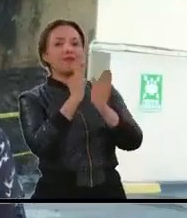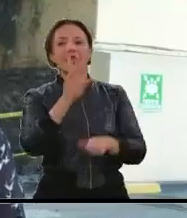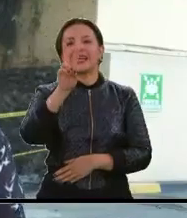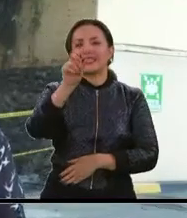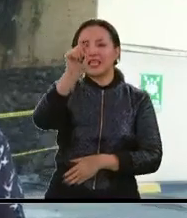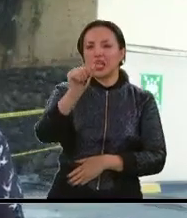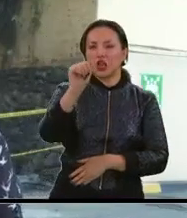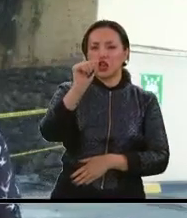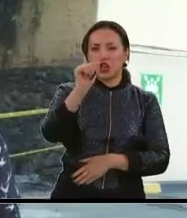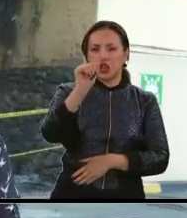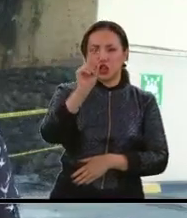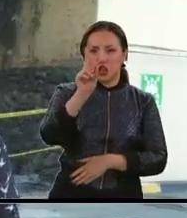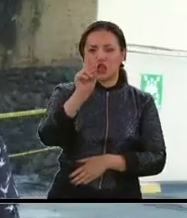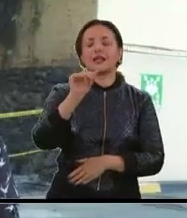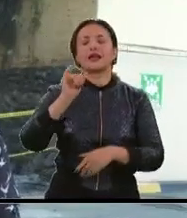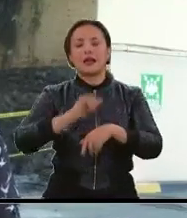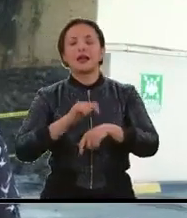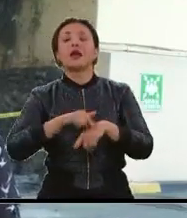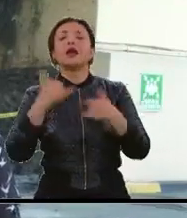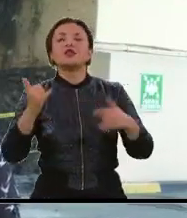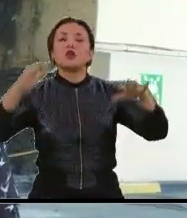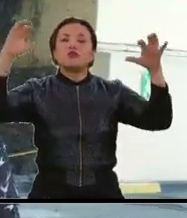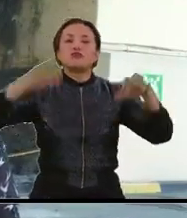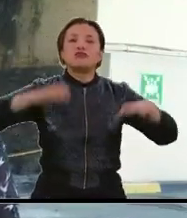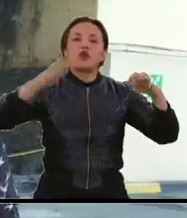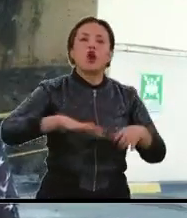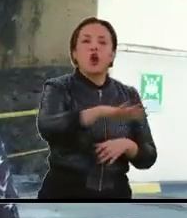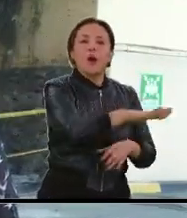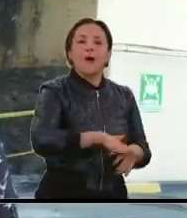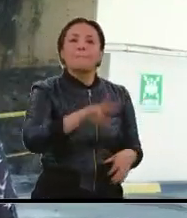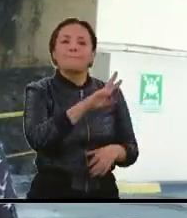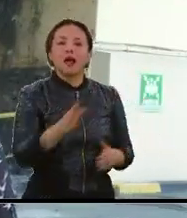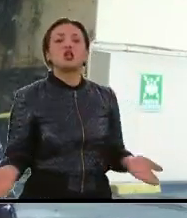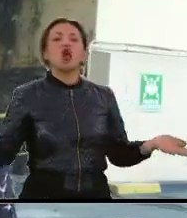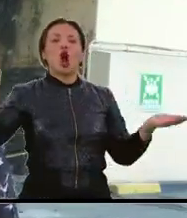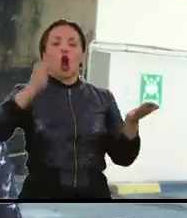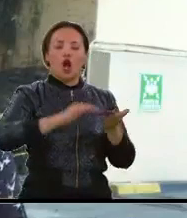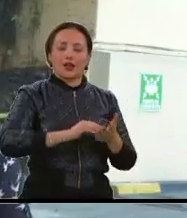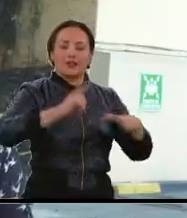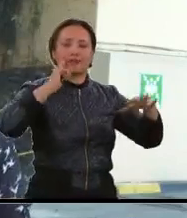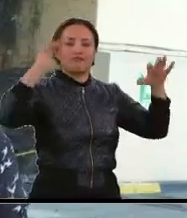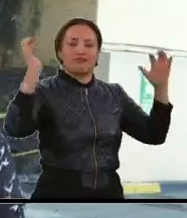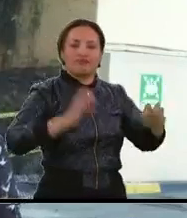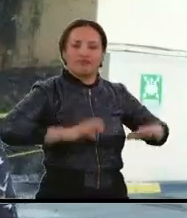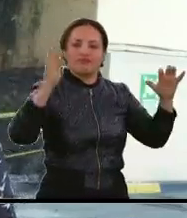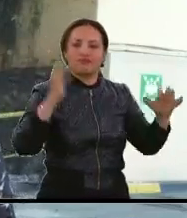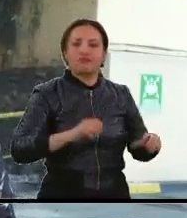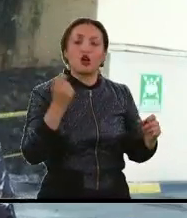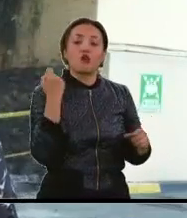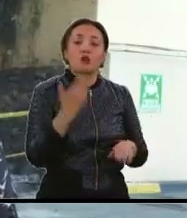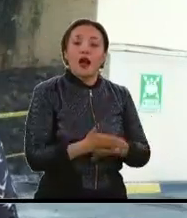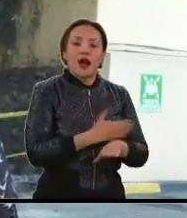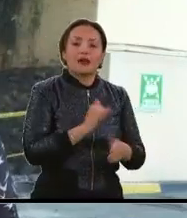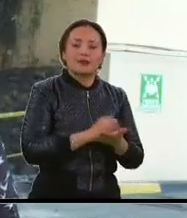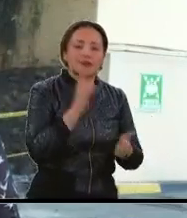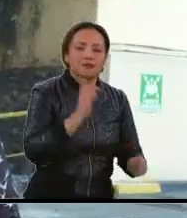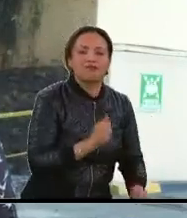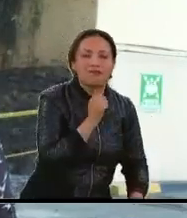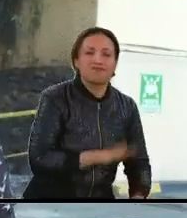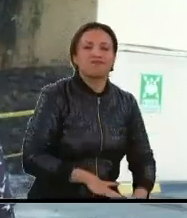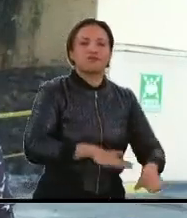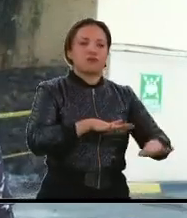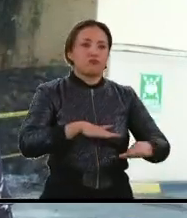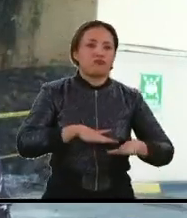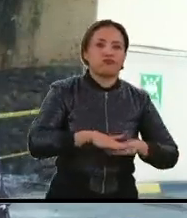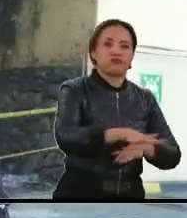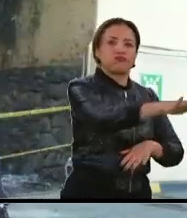Las lluvias en el departamento del Valle del Cauca comienzan a tomar fuerza nuevamente. En las últimas horas se presentó la creciente de un río que arrastró a dos